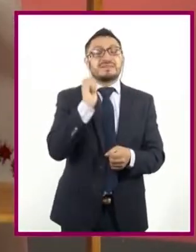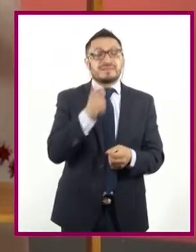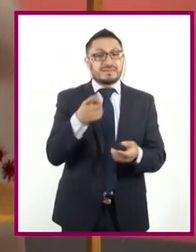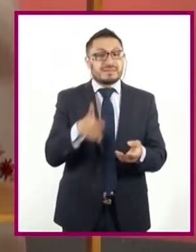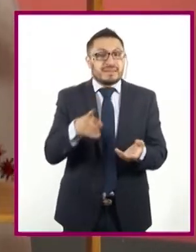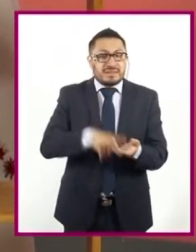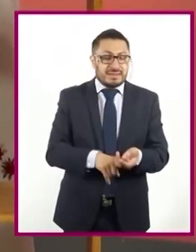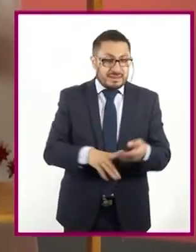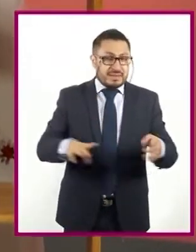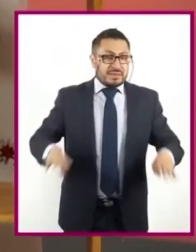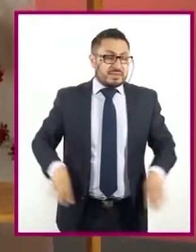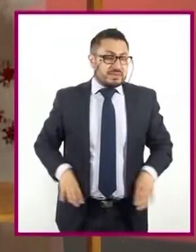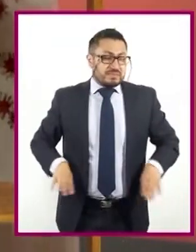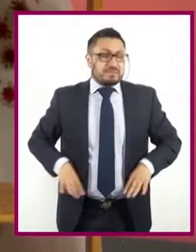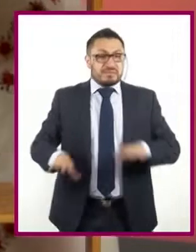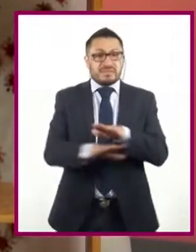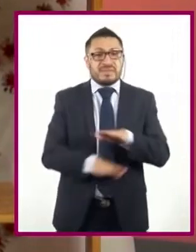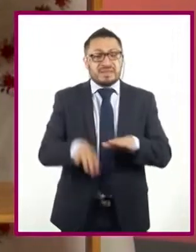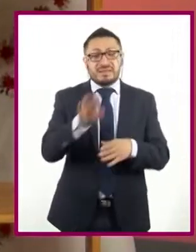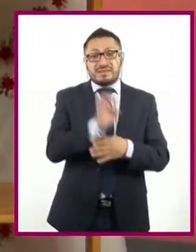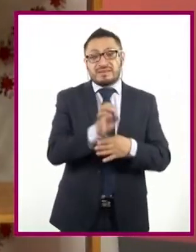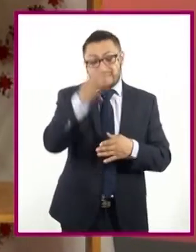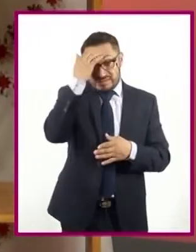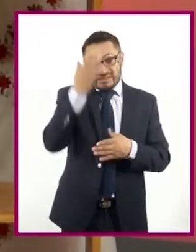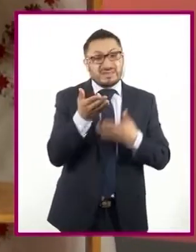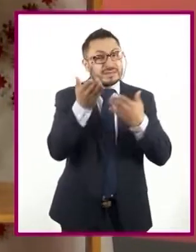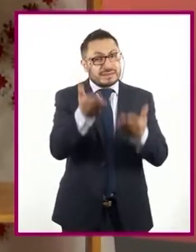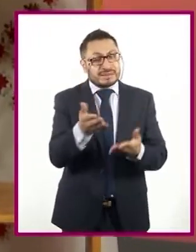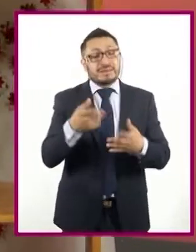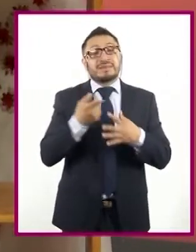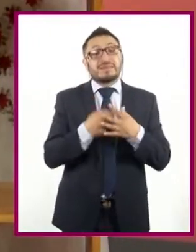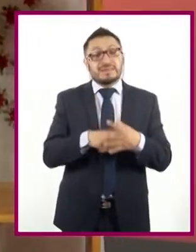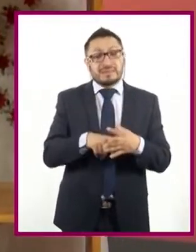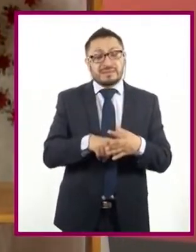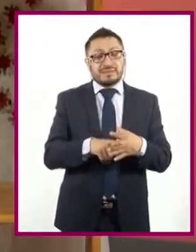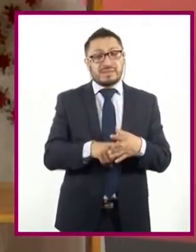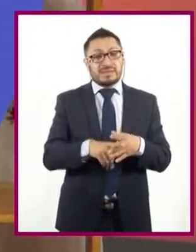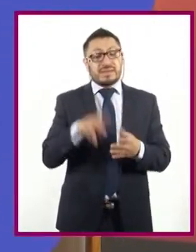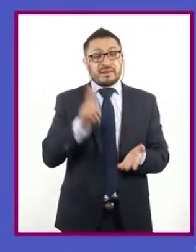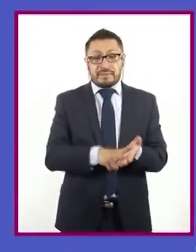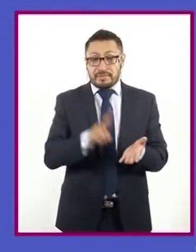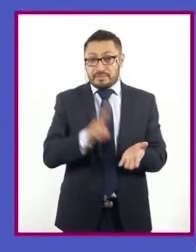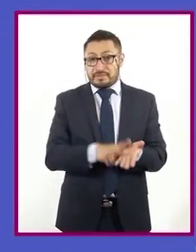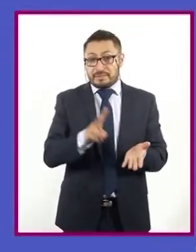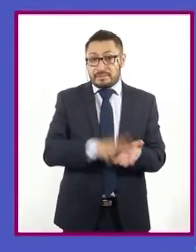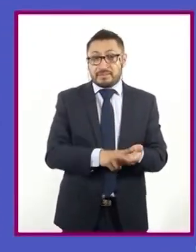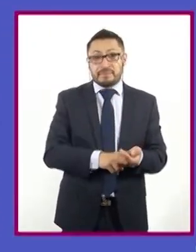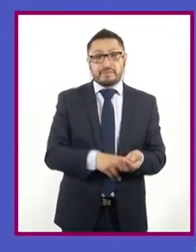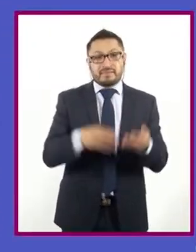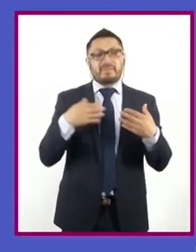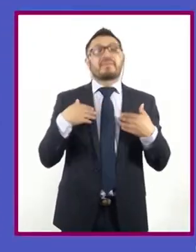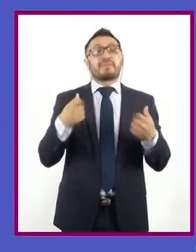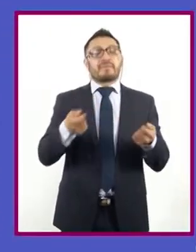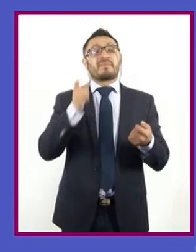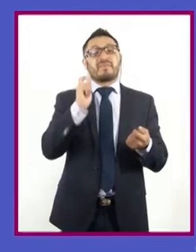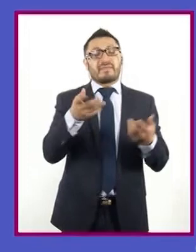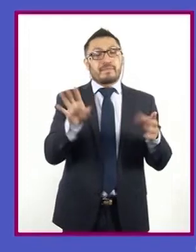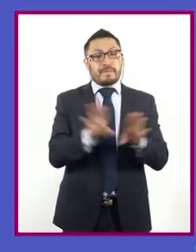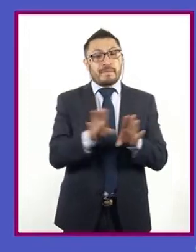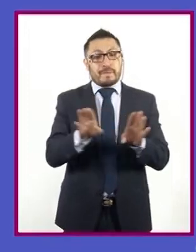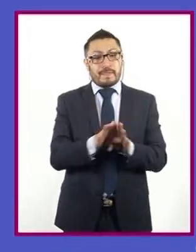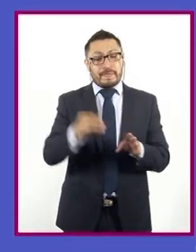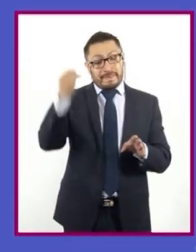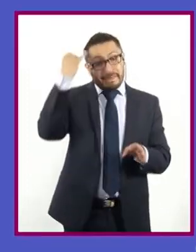elementos básicos, así que conozcámoslos. Iniciemos por valores. Entendámoslos como